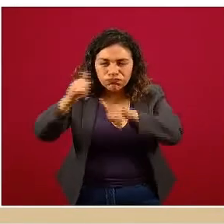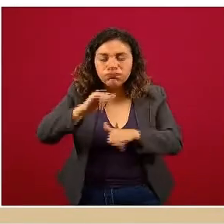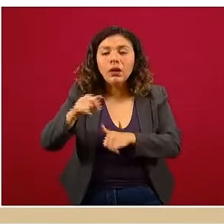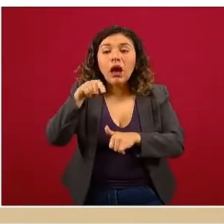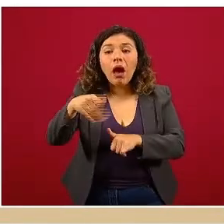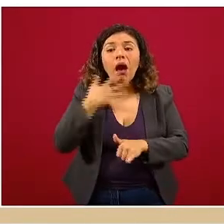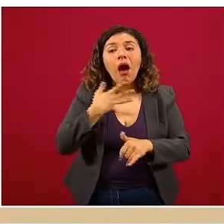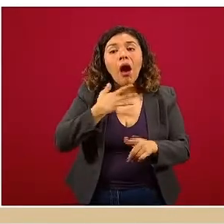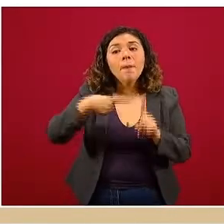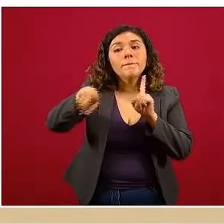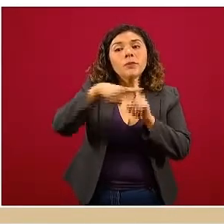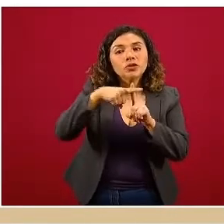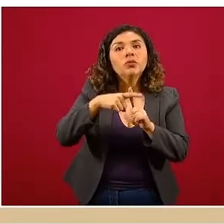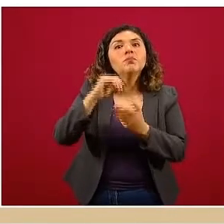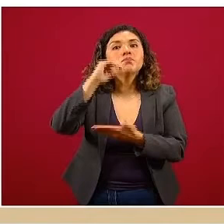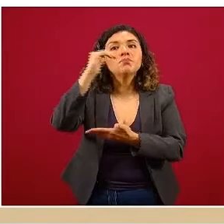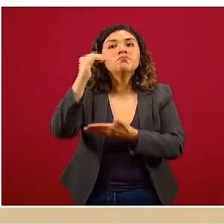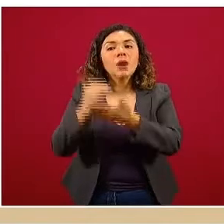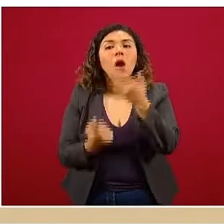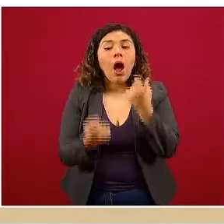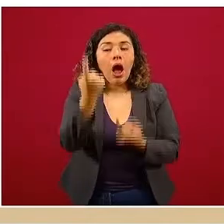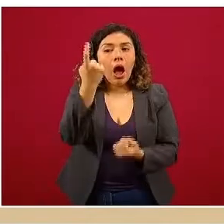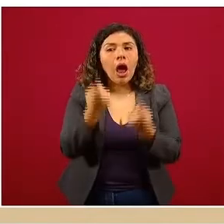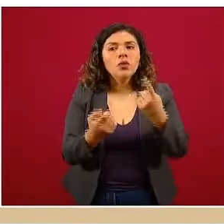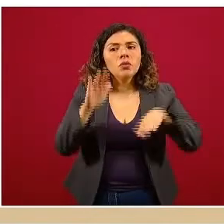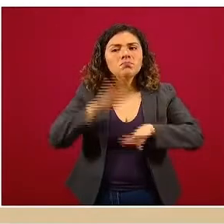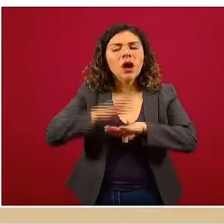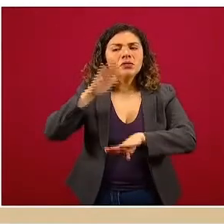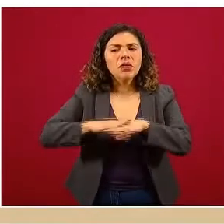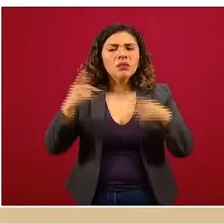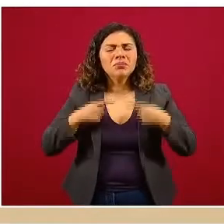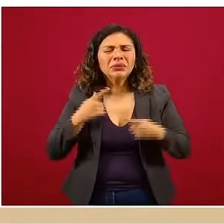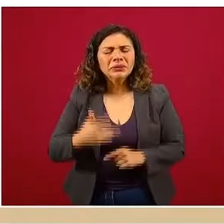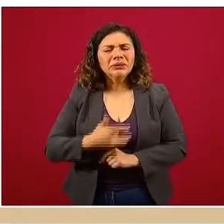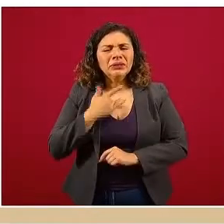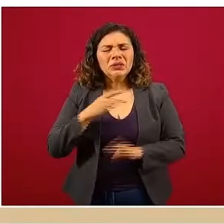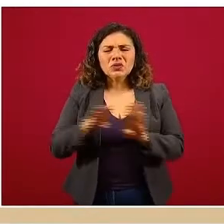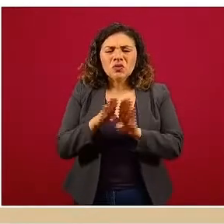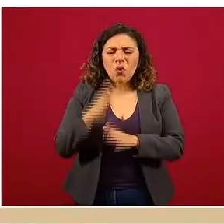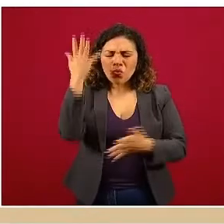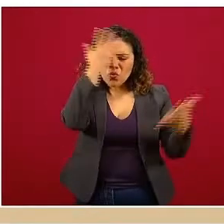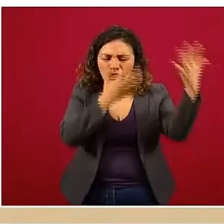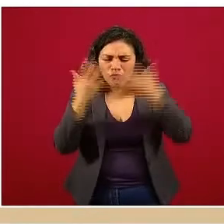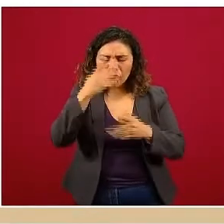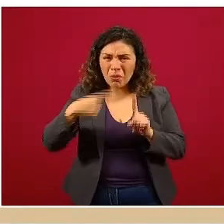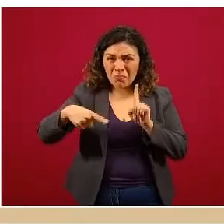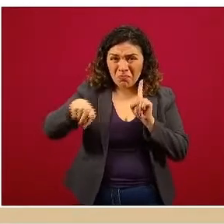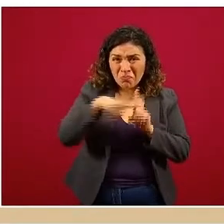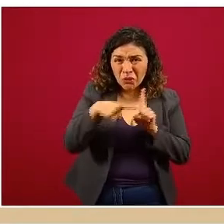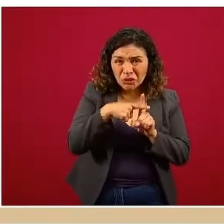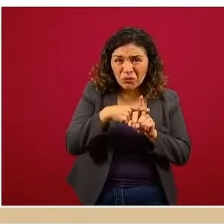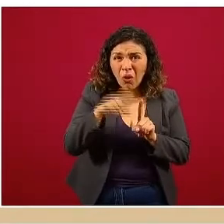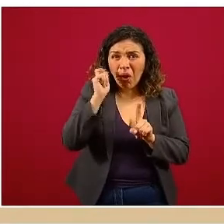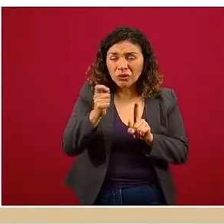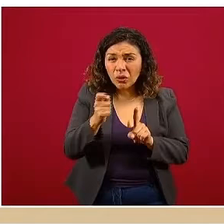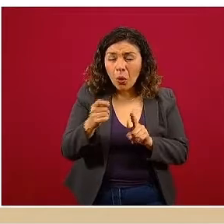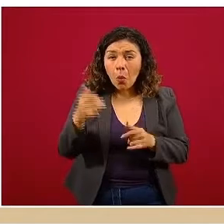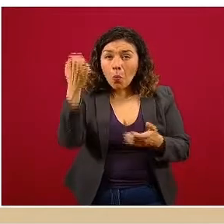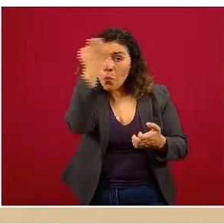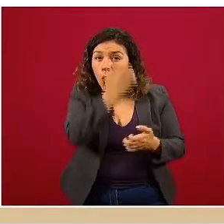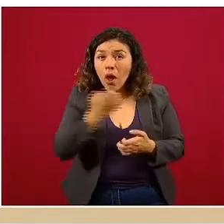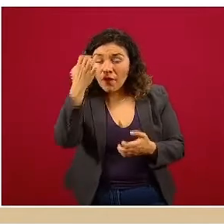resultan positivas. Hemos detectado que algunos segmentos de la sociedad confunden esta positividad con el número de